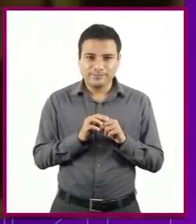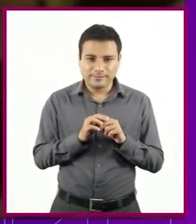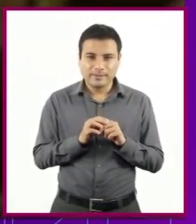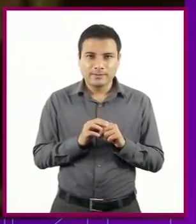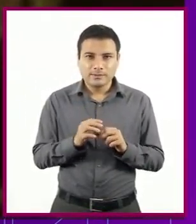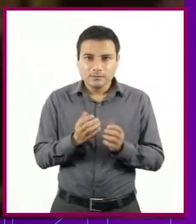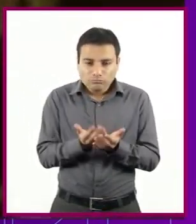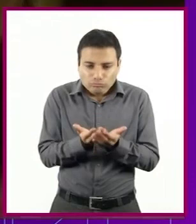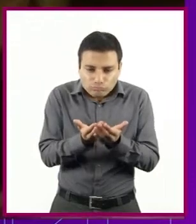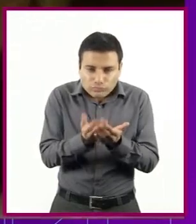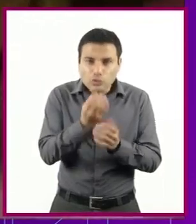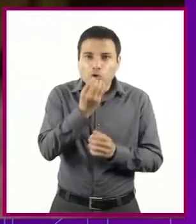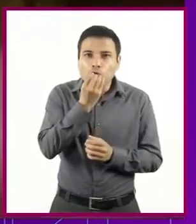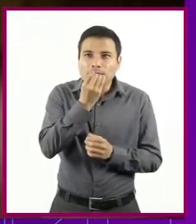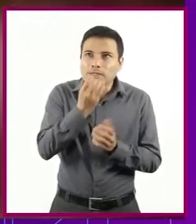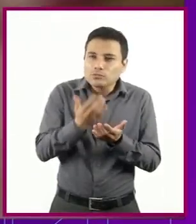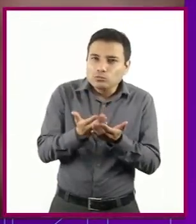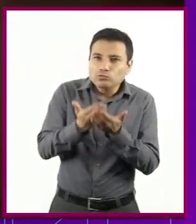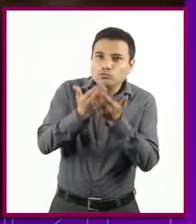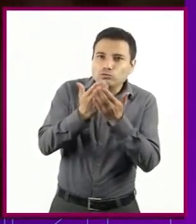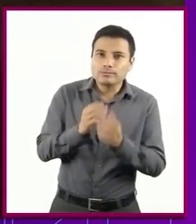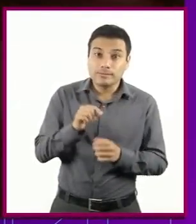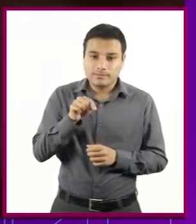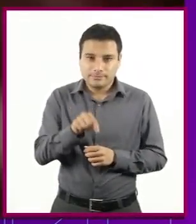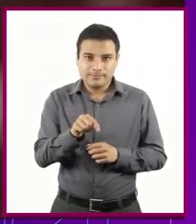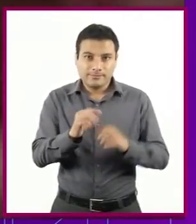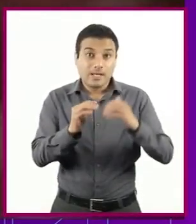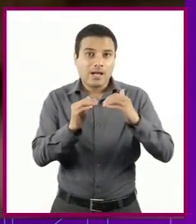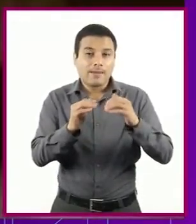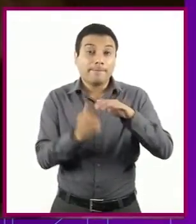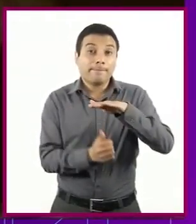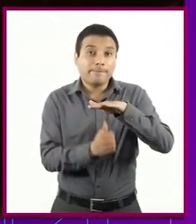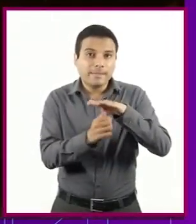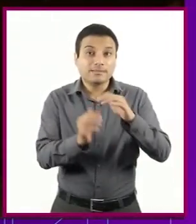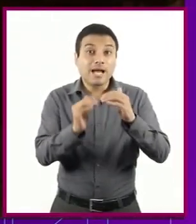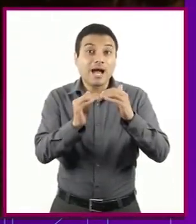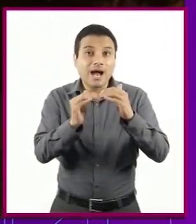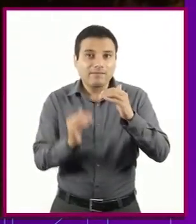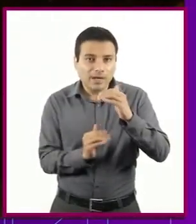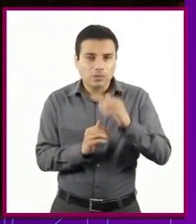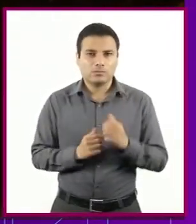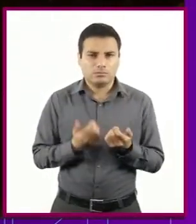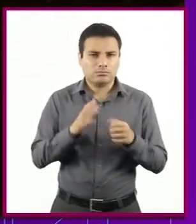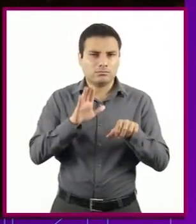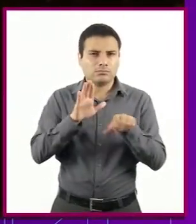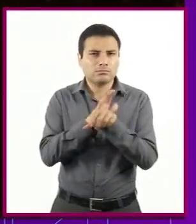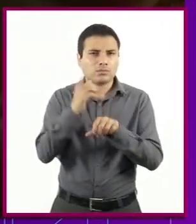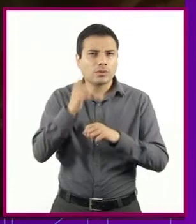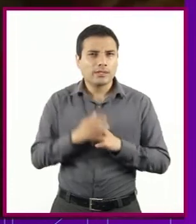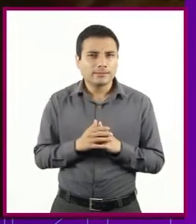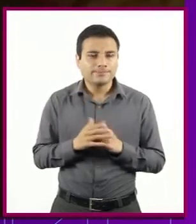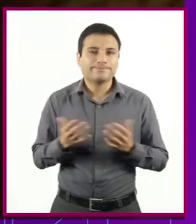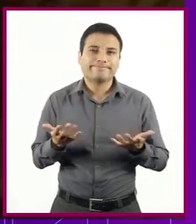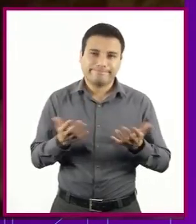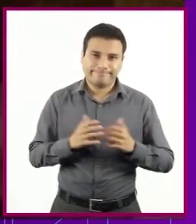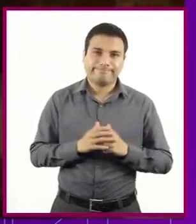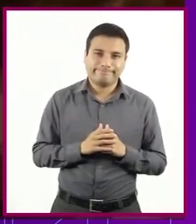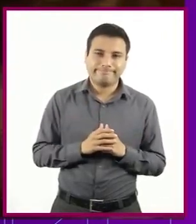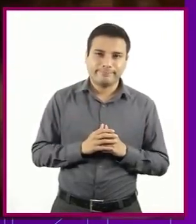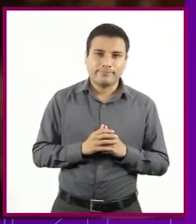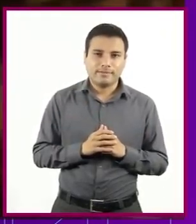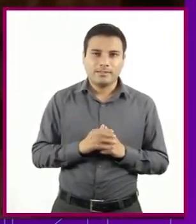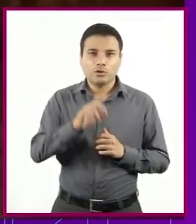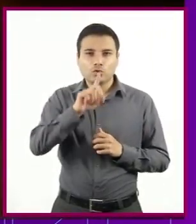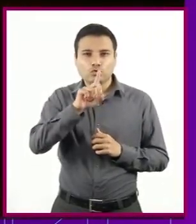las ofrendas, lo hace en el espacio de abajo de la mesa, es decir, a las entidades frías mortecinas